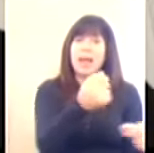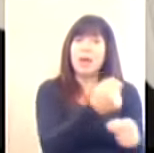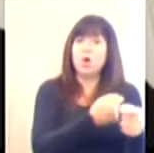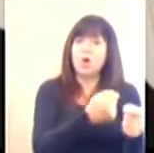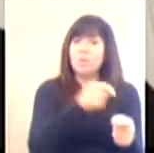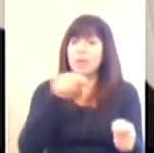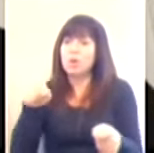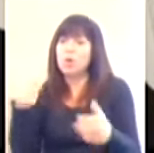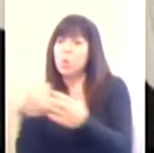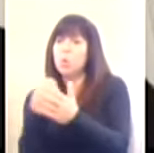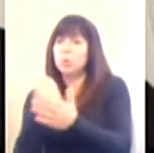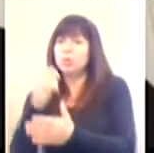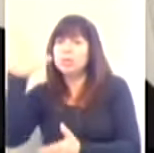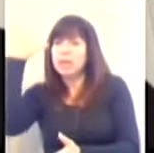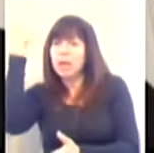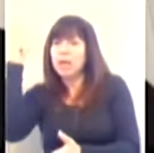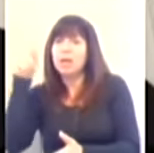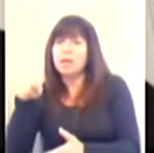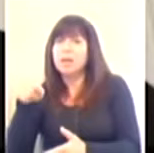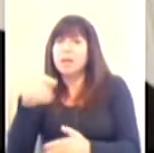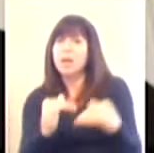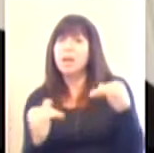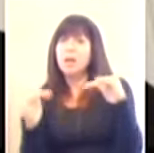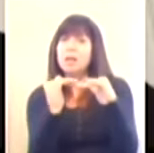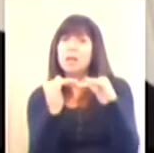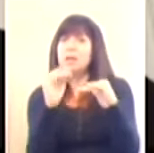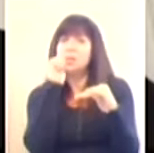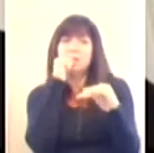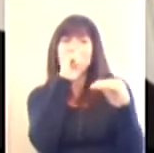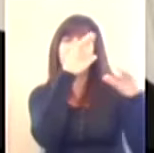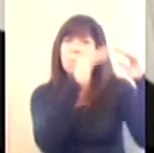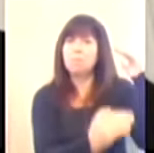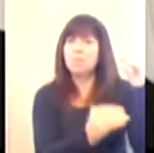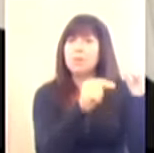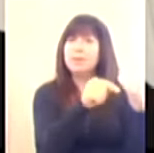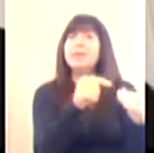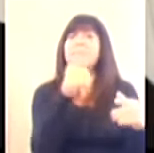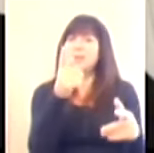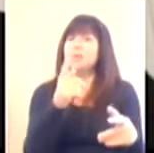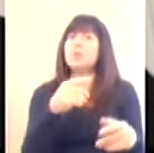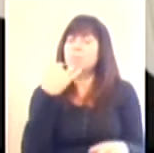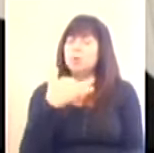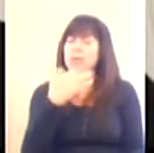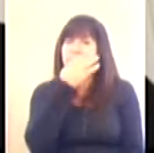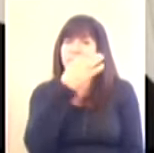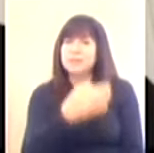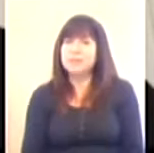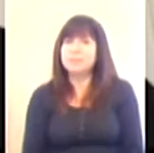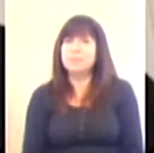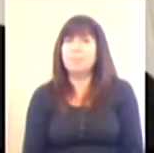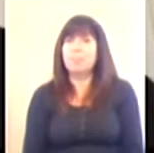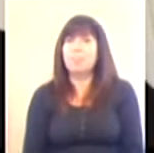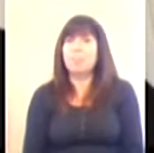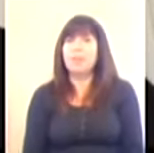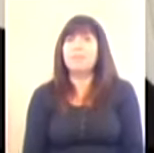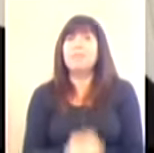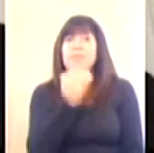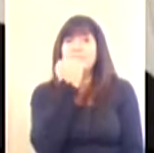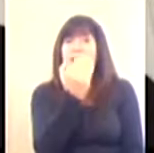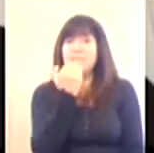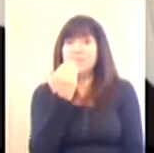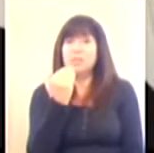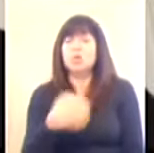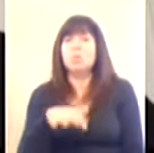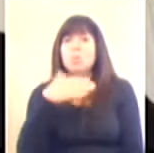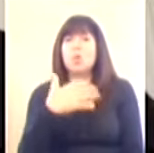cosas que este estudio refuerza y creo que es importante destacar. El tema de los co-beneficios, no tenemos mucho tiempo, pero también creo que es muy